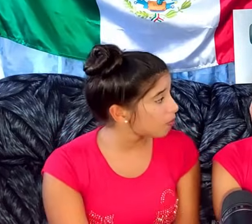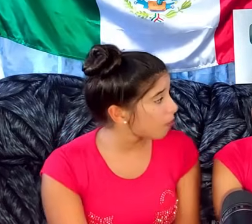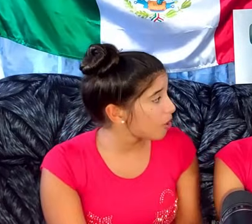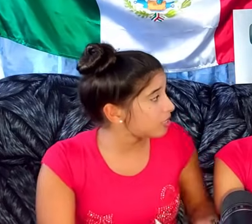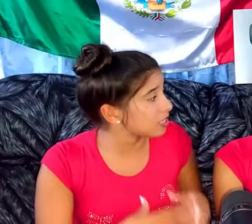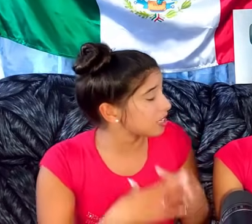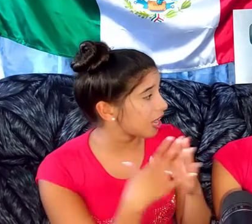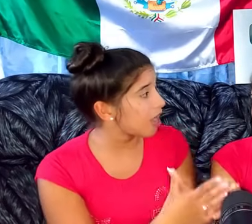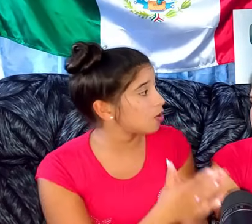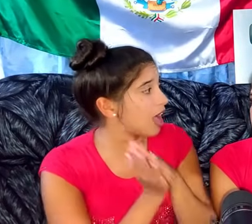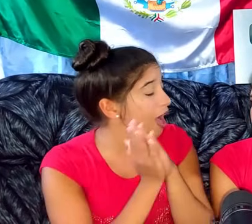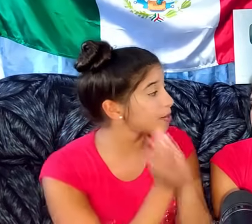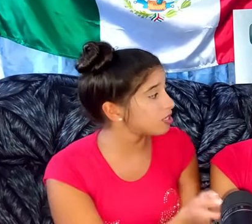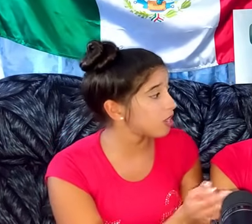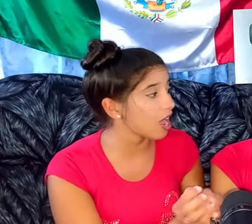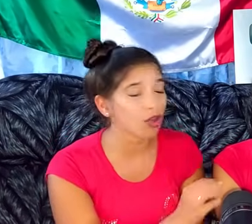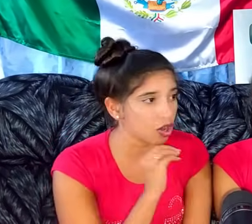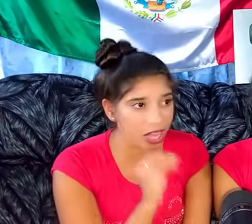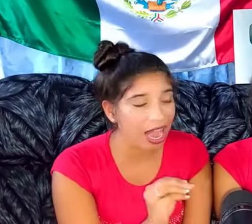todas estas propuestas que Claudia ha